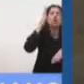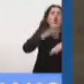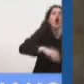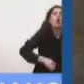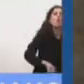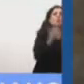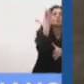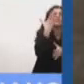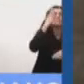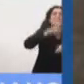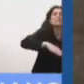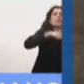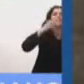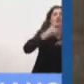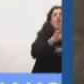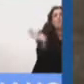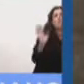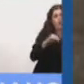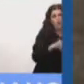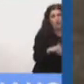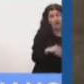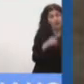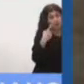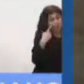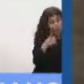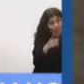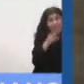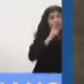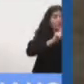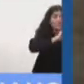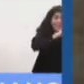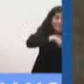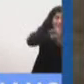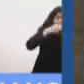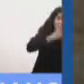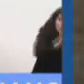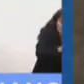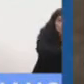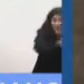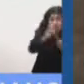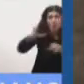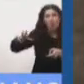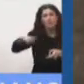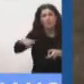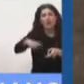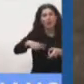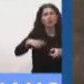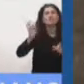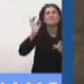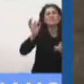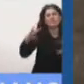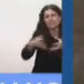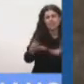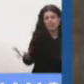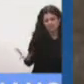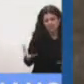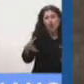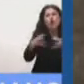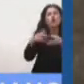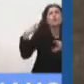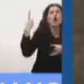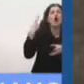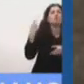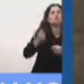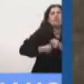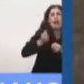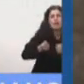la tardecita y en realidad se arrancó hablando de estos pliegos, los famosos pliegos de los jueces, que en